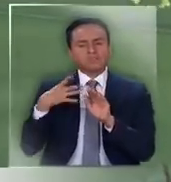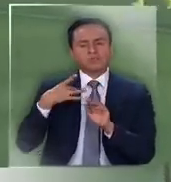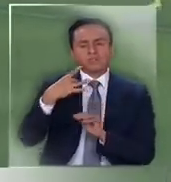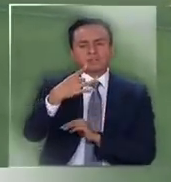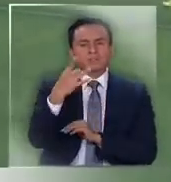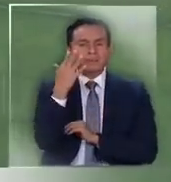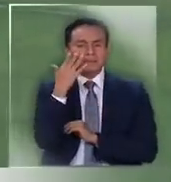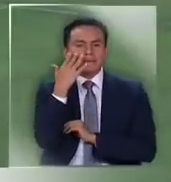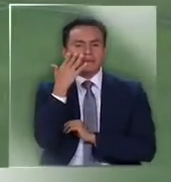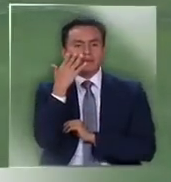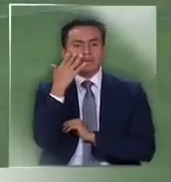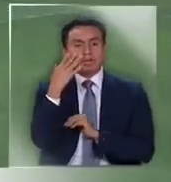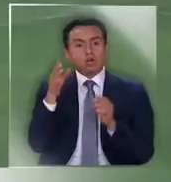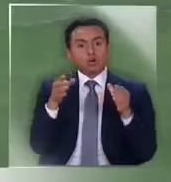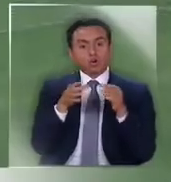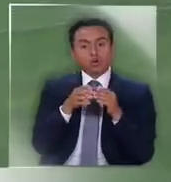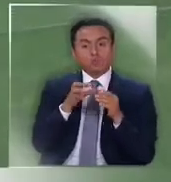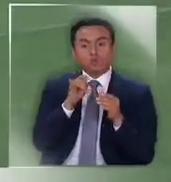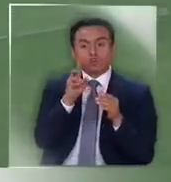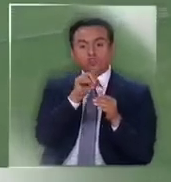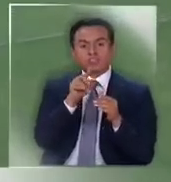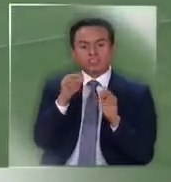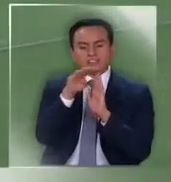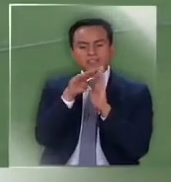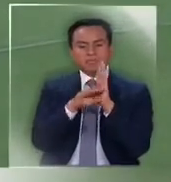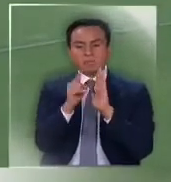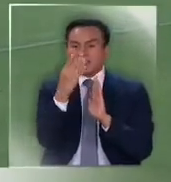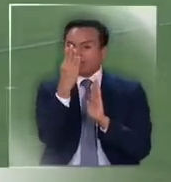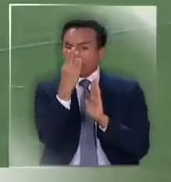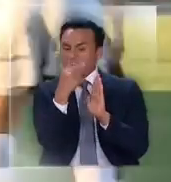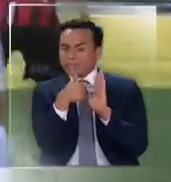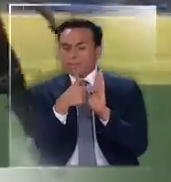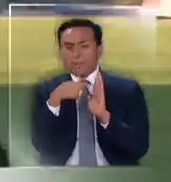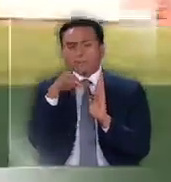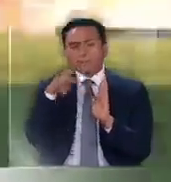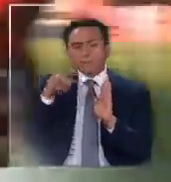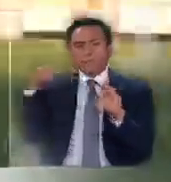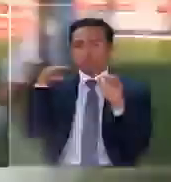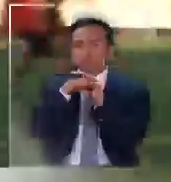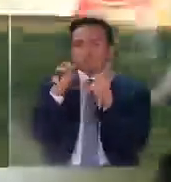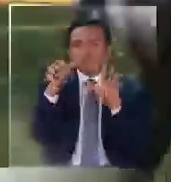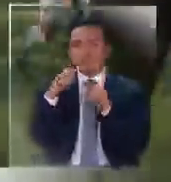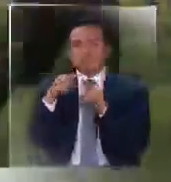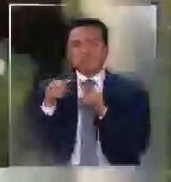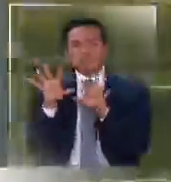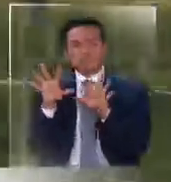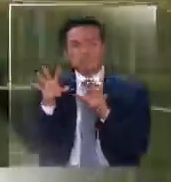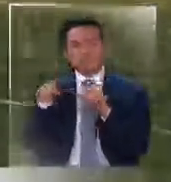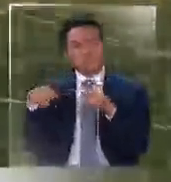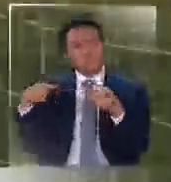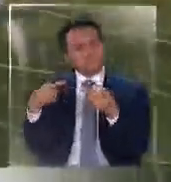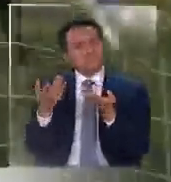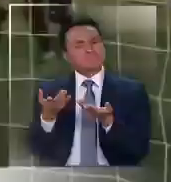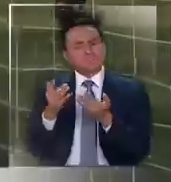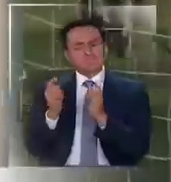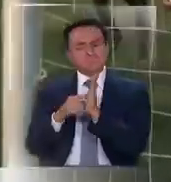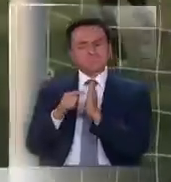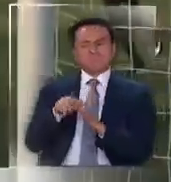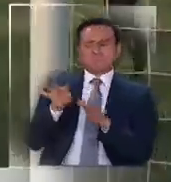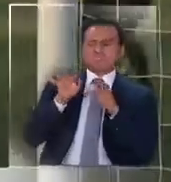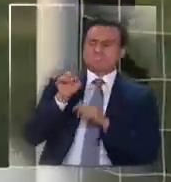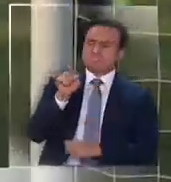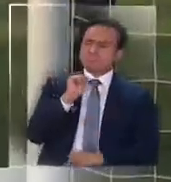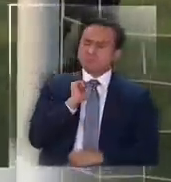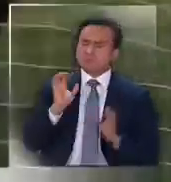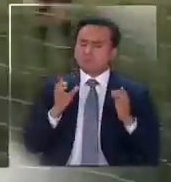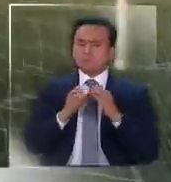Melipilla. A pesar de que los potros marchan colistas de la primera B, Pino ha marcado 6 goles en 10 partidos, un rendimiento que llamó la atención